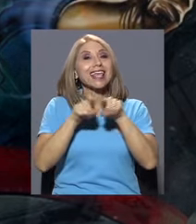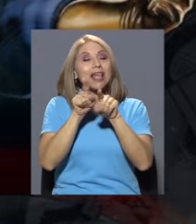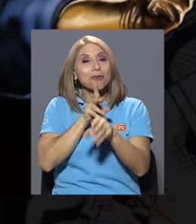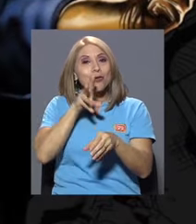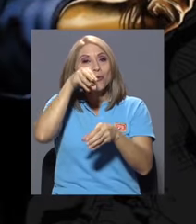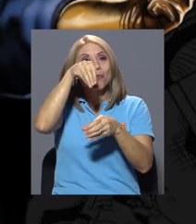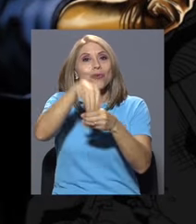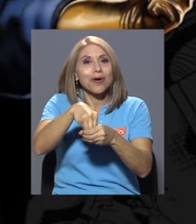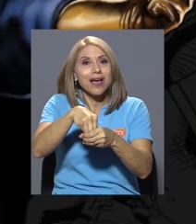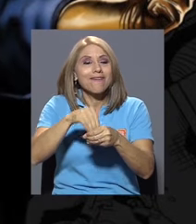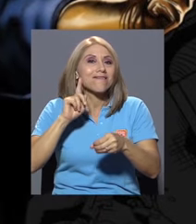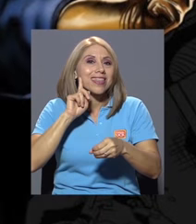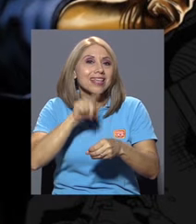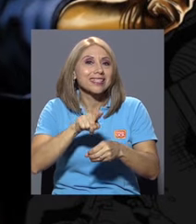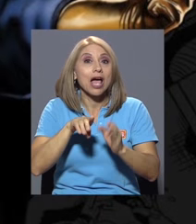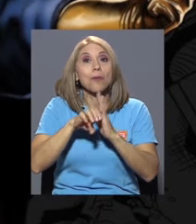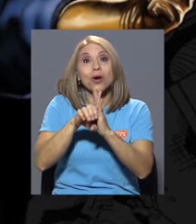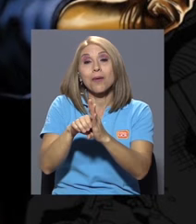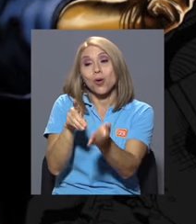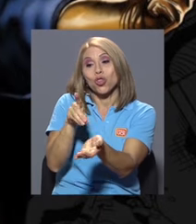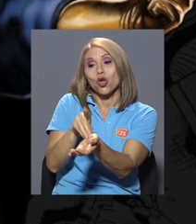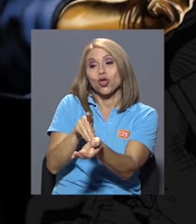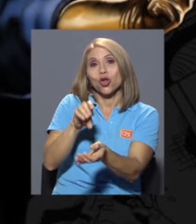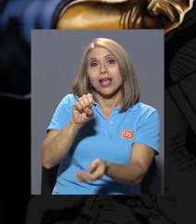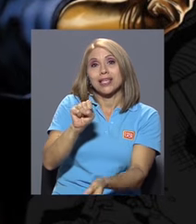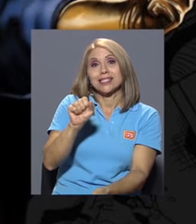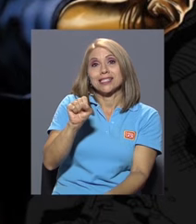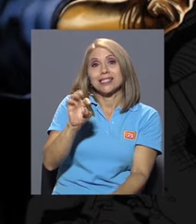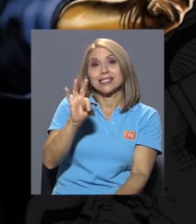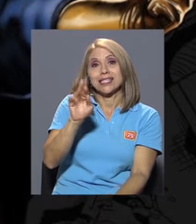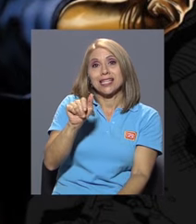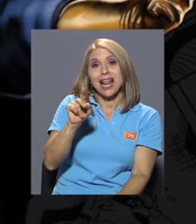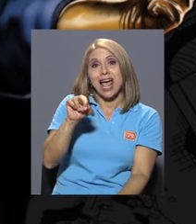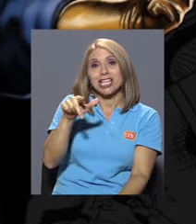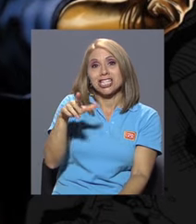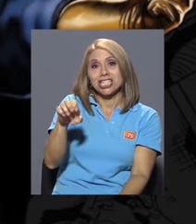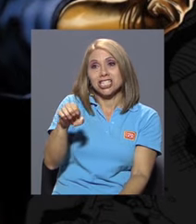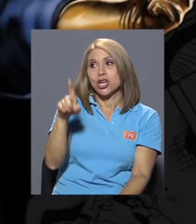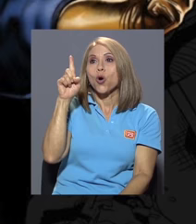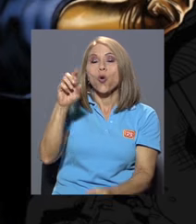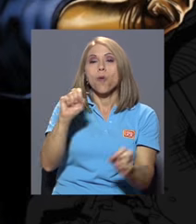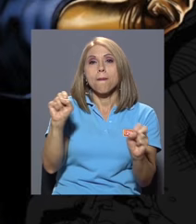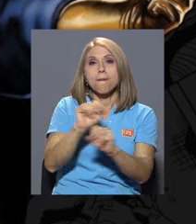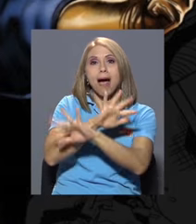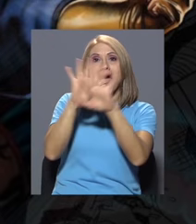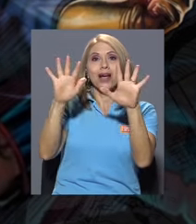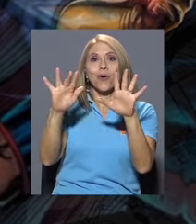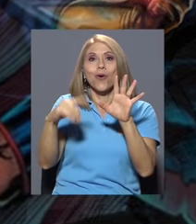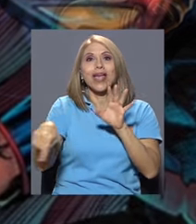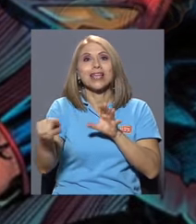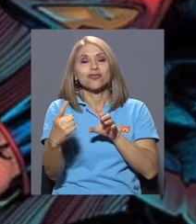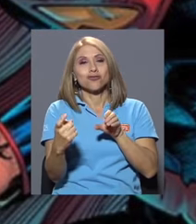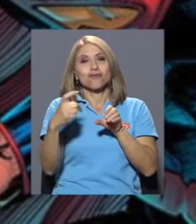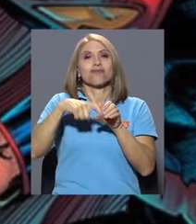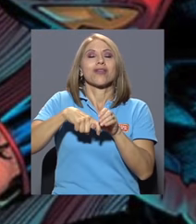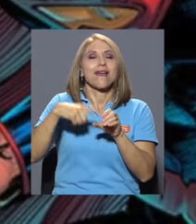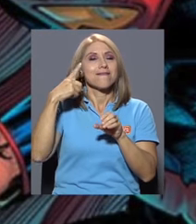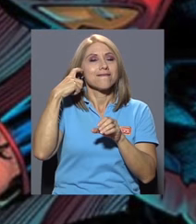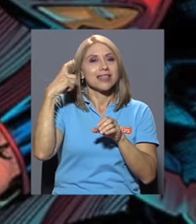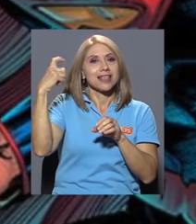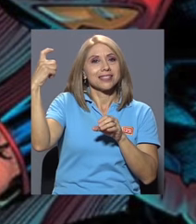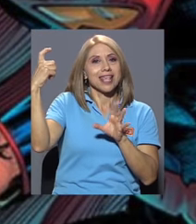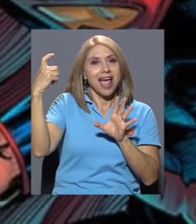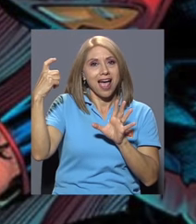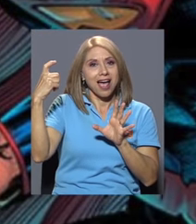como el Doctor Strange, por ejemplo, que es un mago. Entonces, los magos normalmente suelen caer dentro del campo de la fantasía.